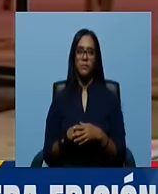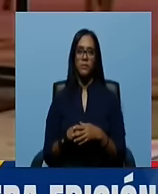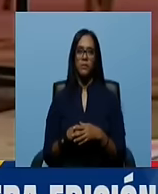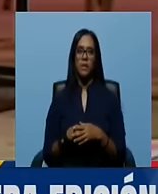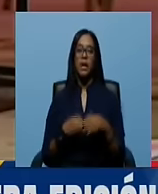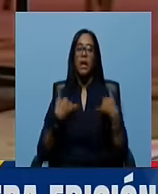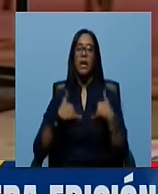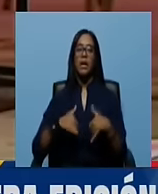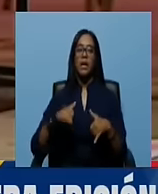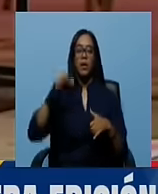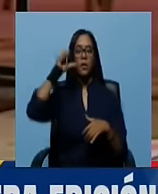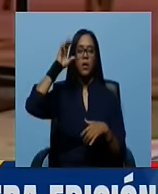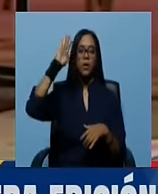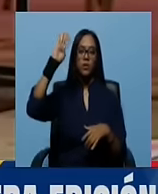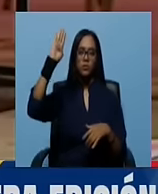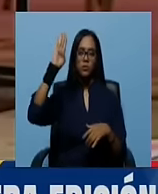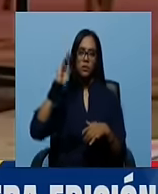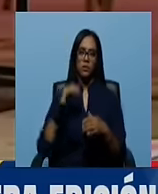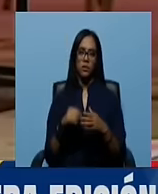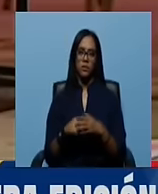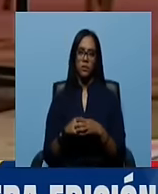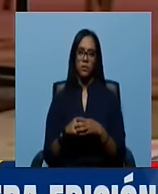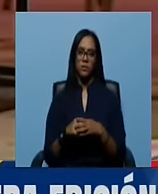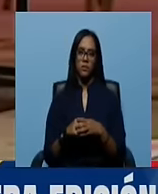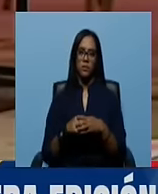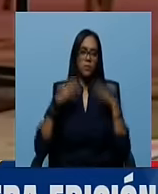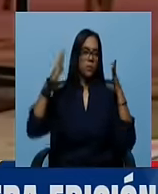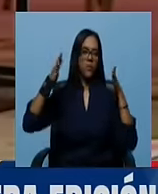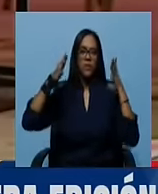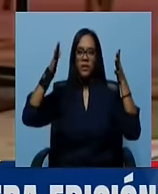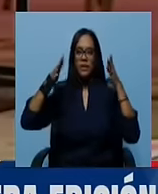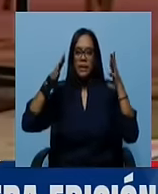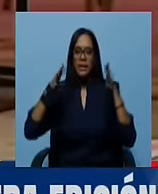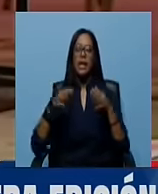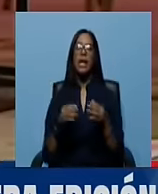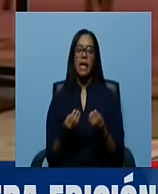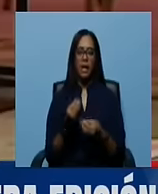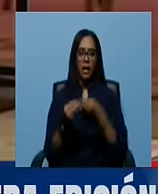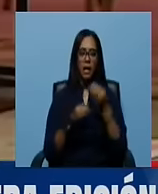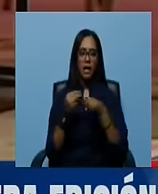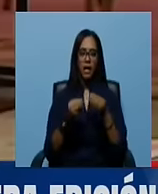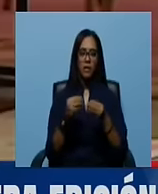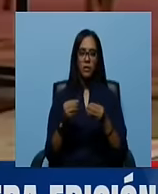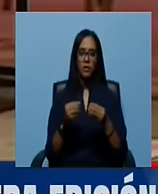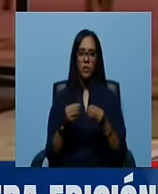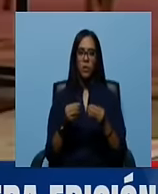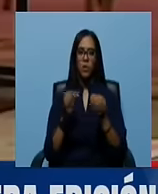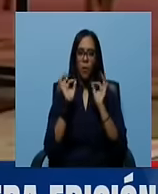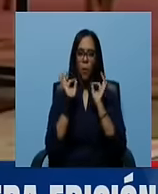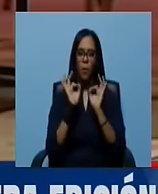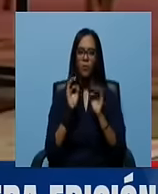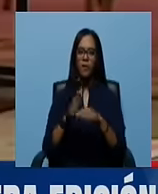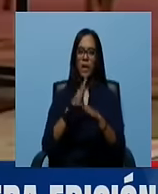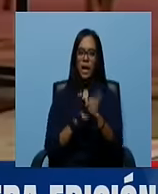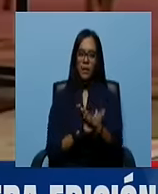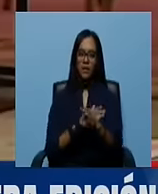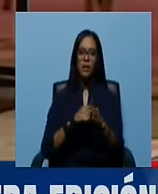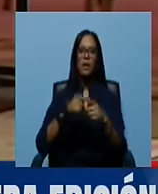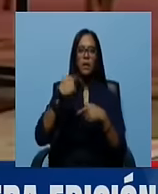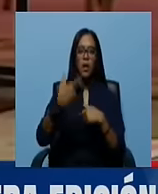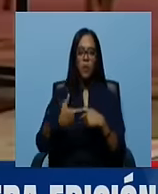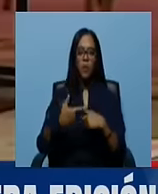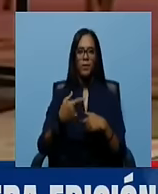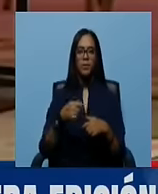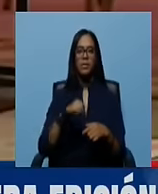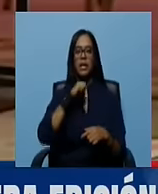Hijo de Dios, profeta, y que marcó las épocas, marcó antes y después. Es